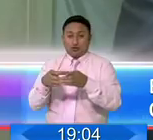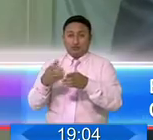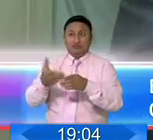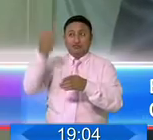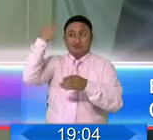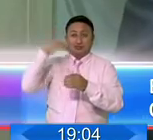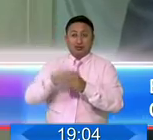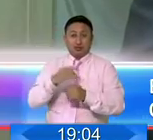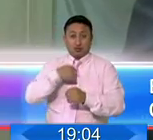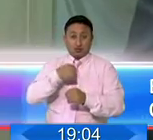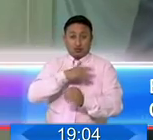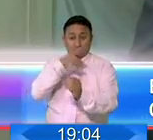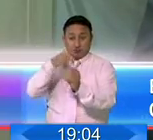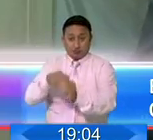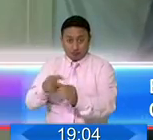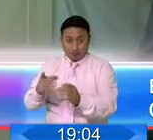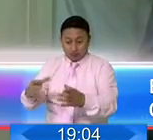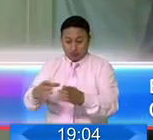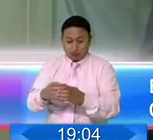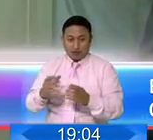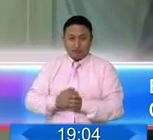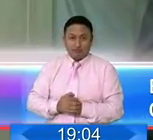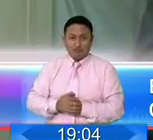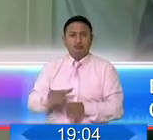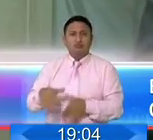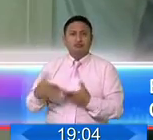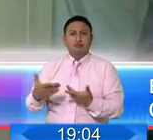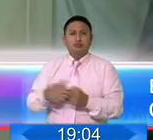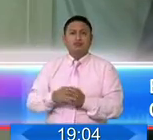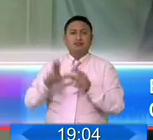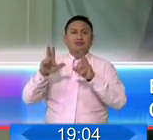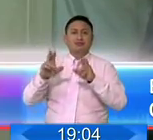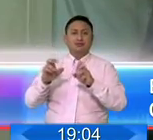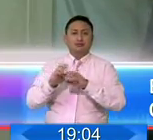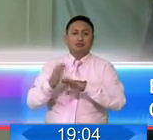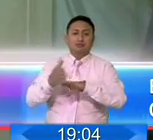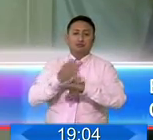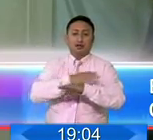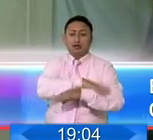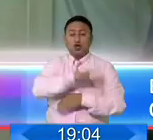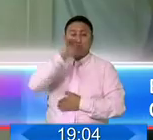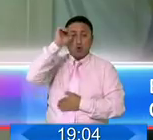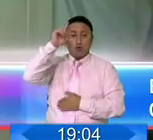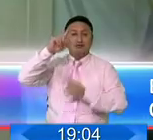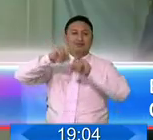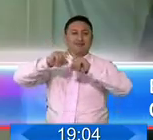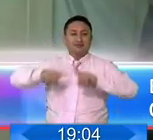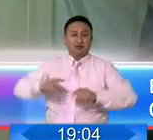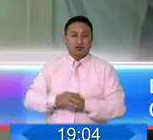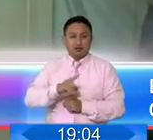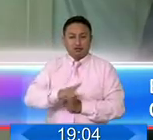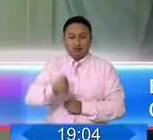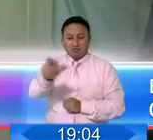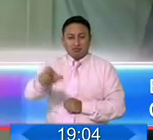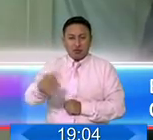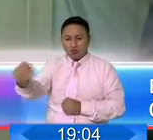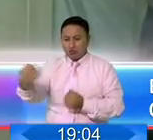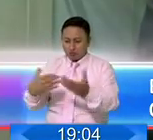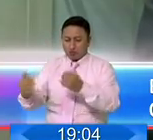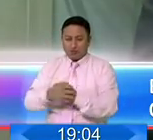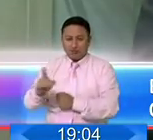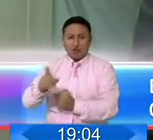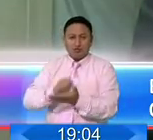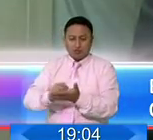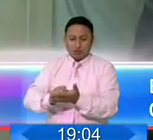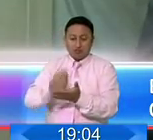cual él era parte fue redactado en base a varios criterios y a varios informes, entre esos los del